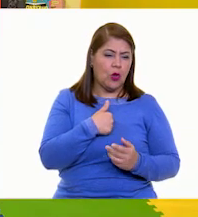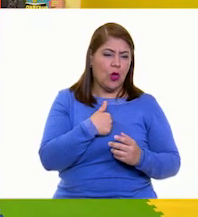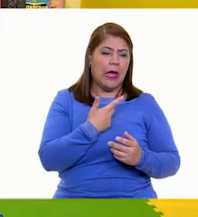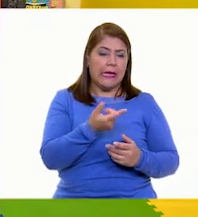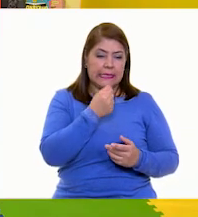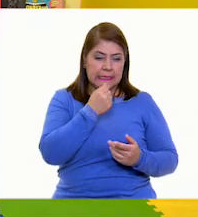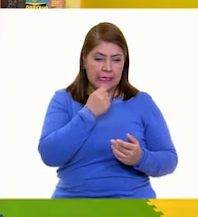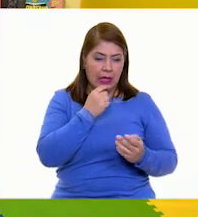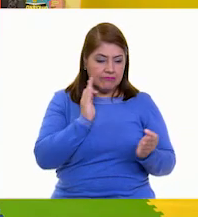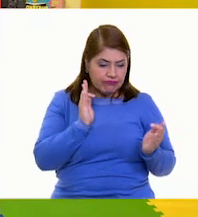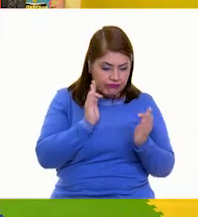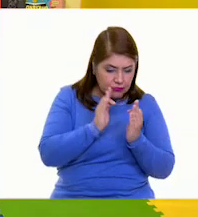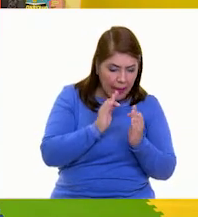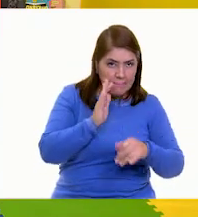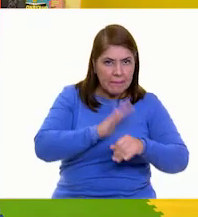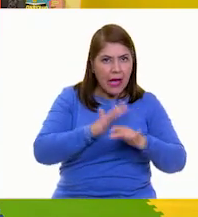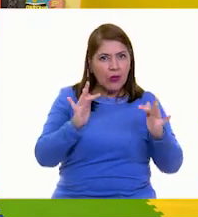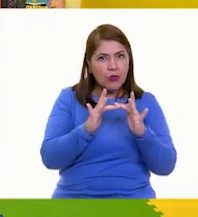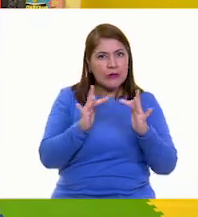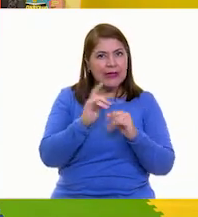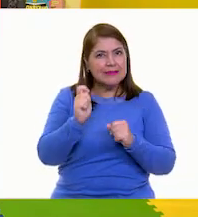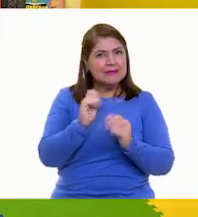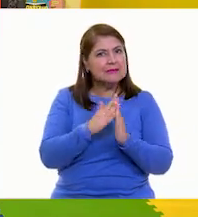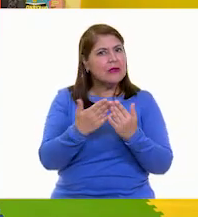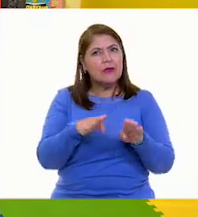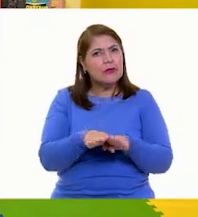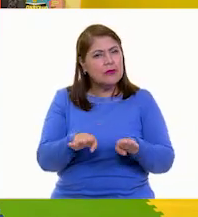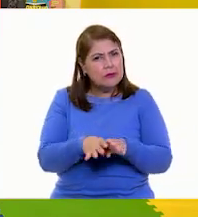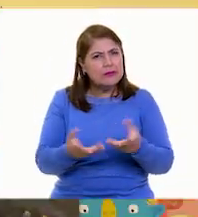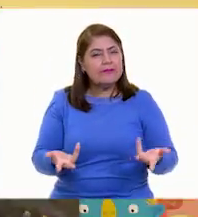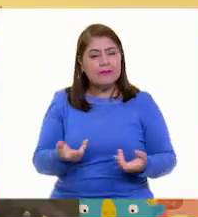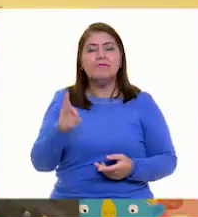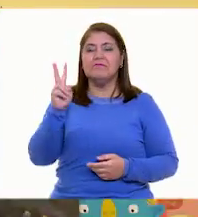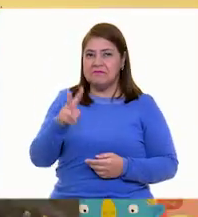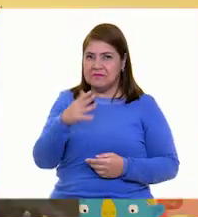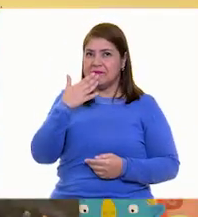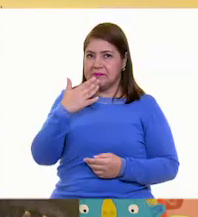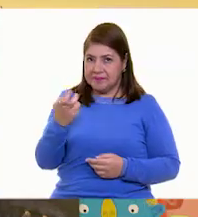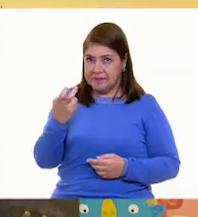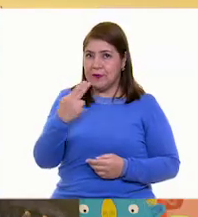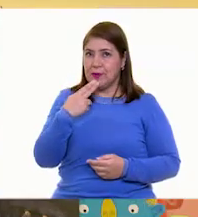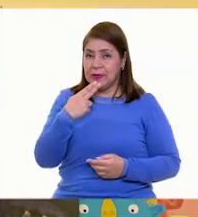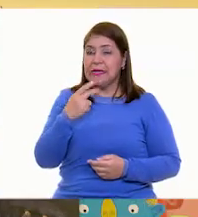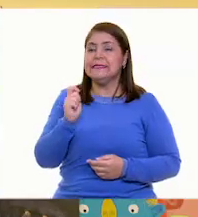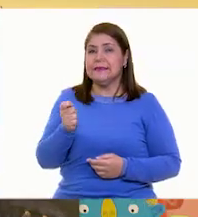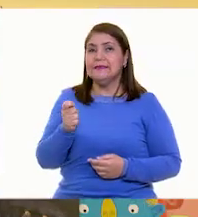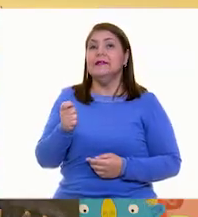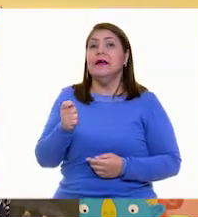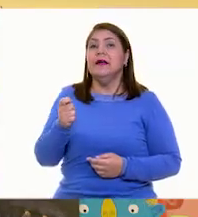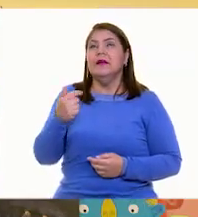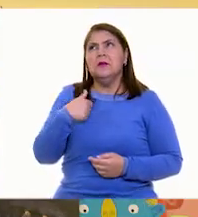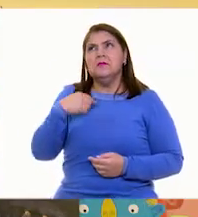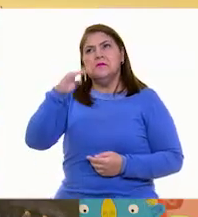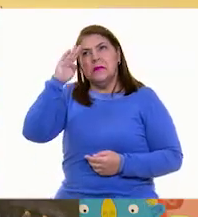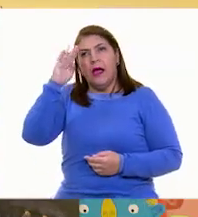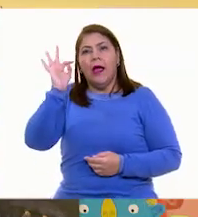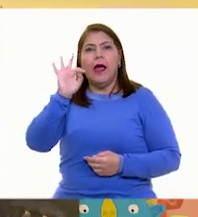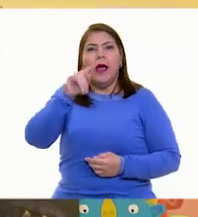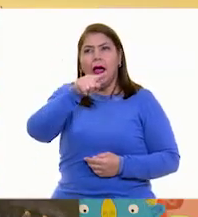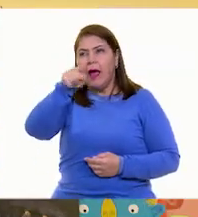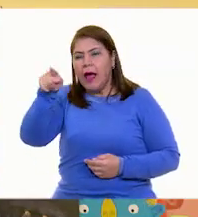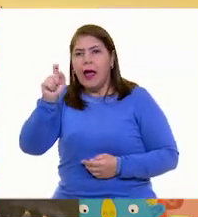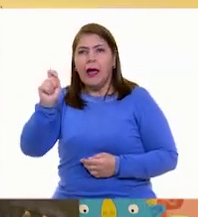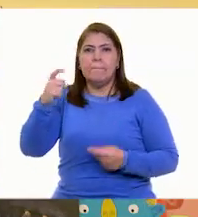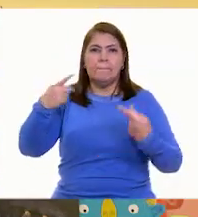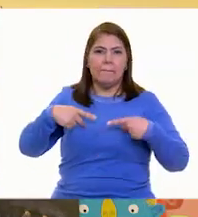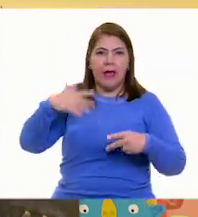libros. Es muy bueno saberlo, Adriana. Eso me hace pensar que muchos adultos podemos